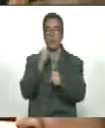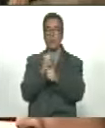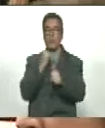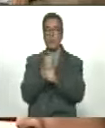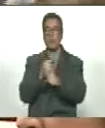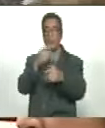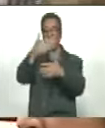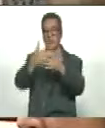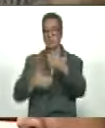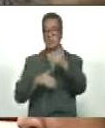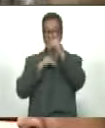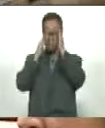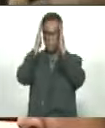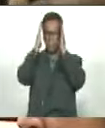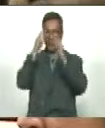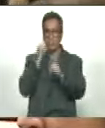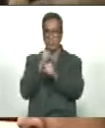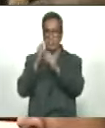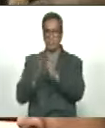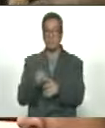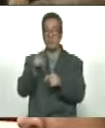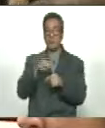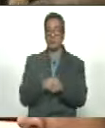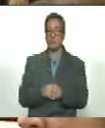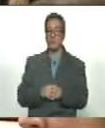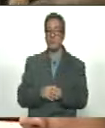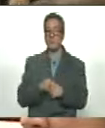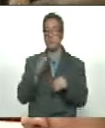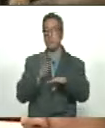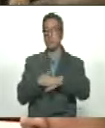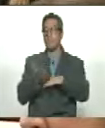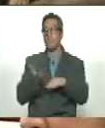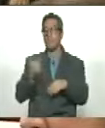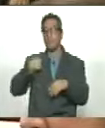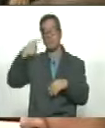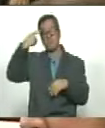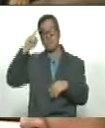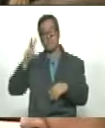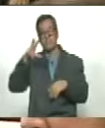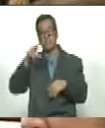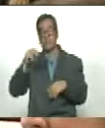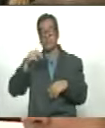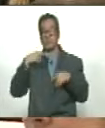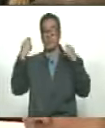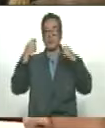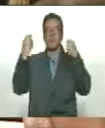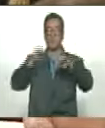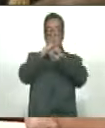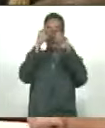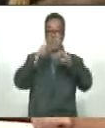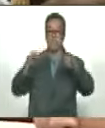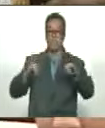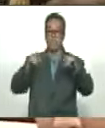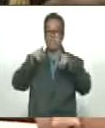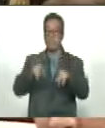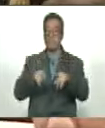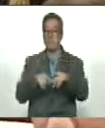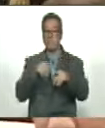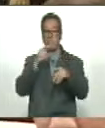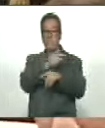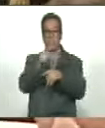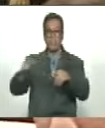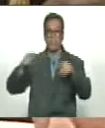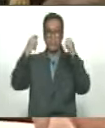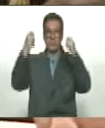de nóminas y atención al trabajador y a la trabajadora. Pero como quizás algunos no quieren celebrar la Navidad y quieren andar en el populismo